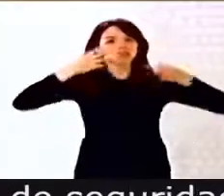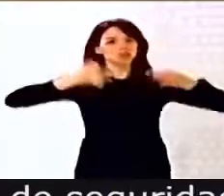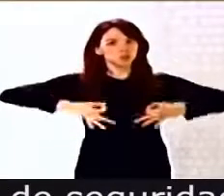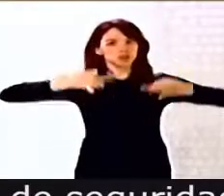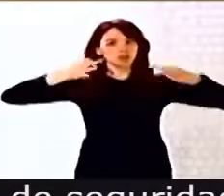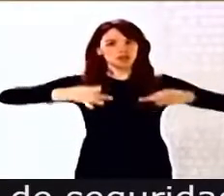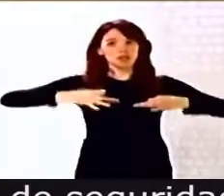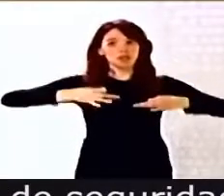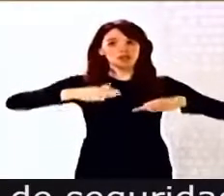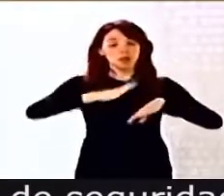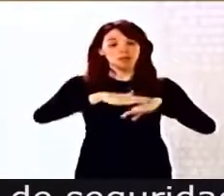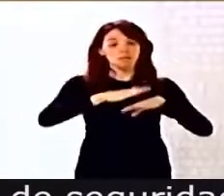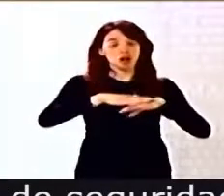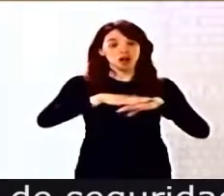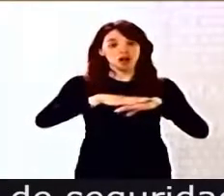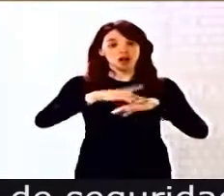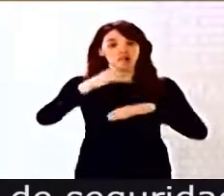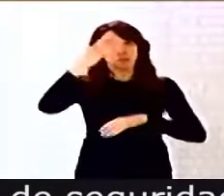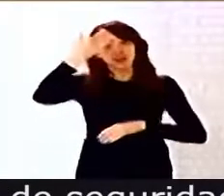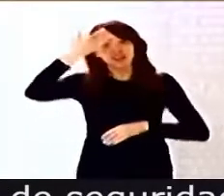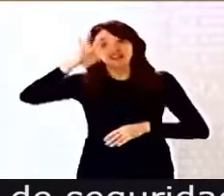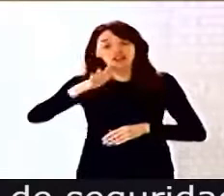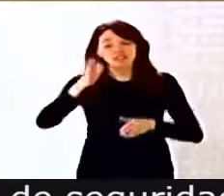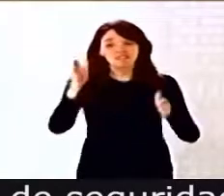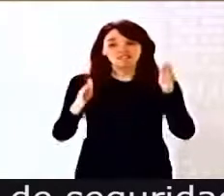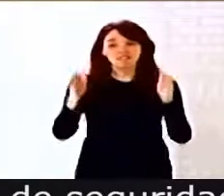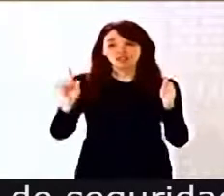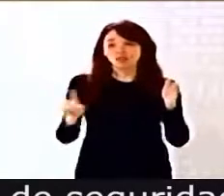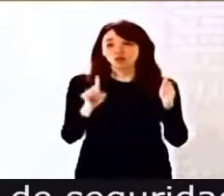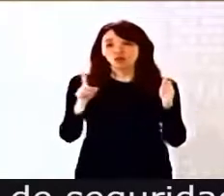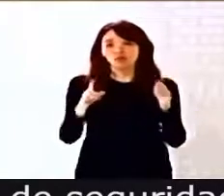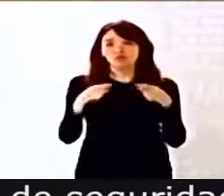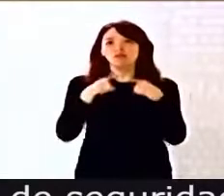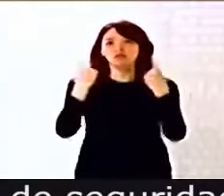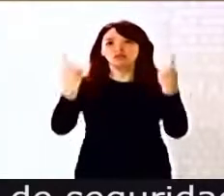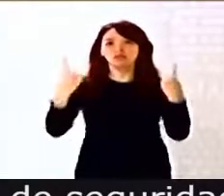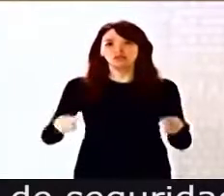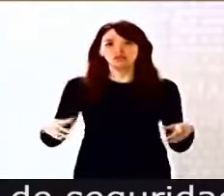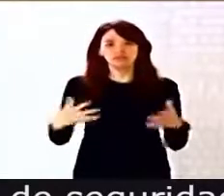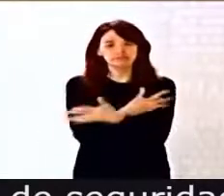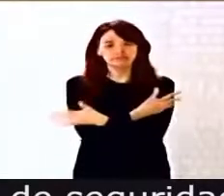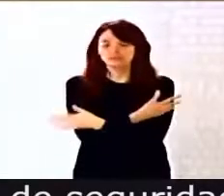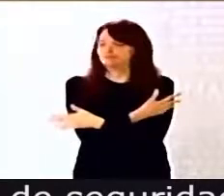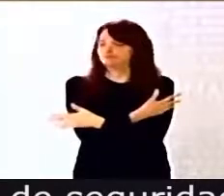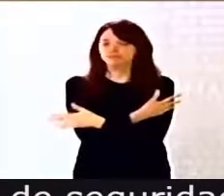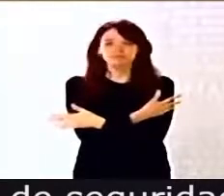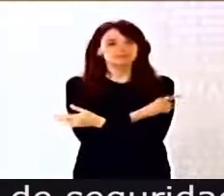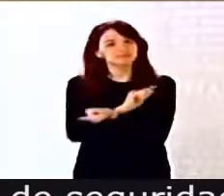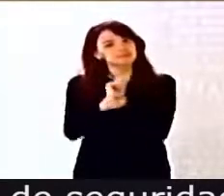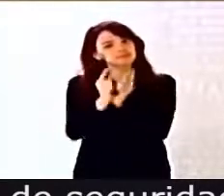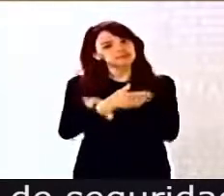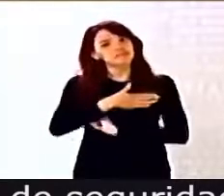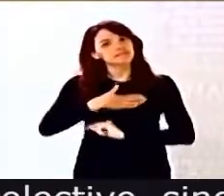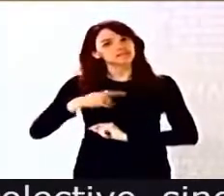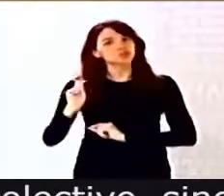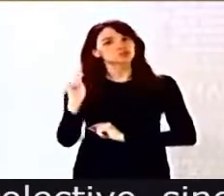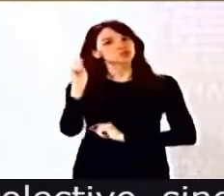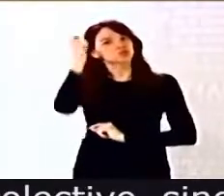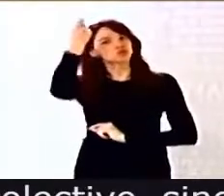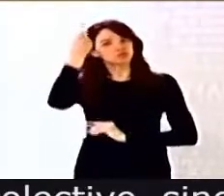tránsito a la fase 1 no sea un fracaso colectivo, sino que sea un éxito colectivo.